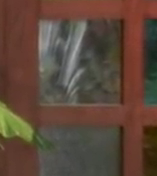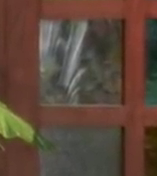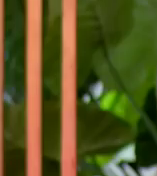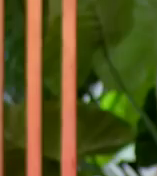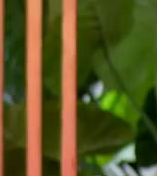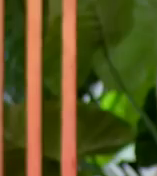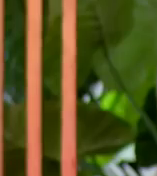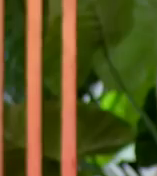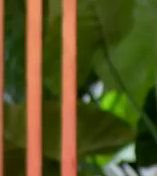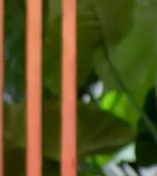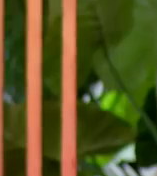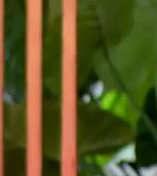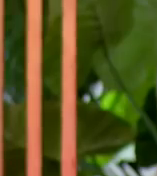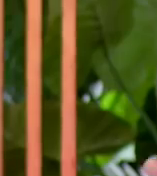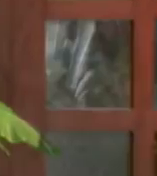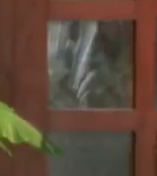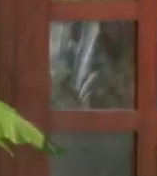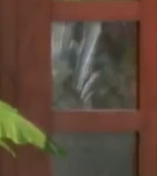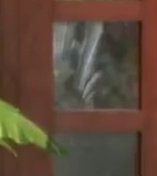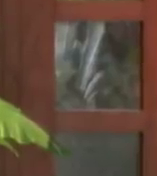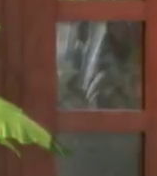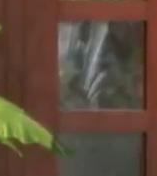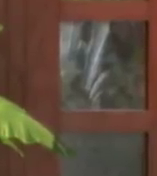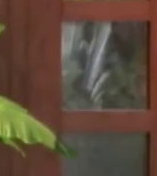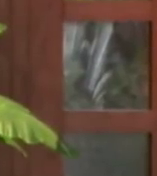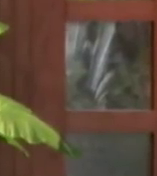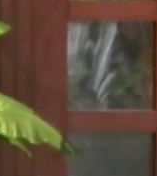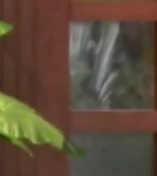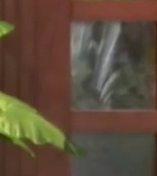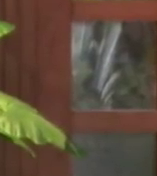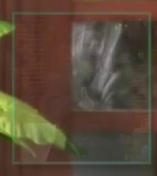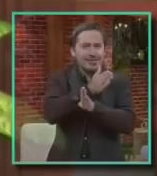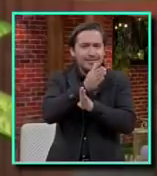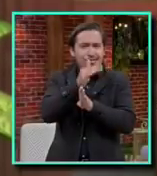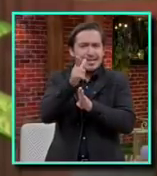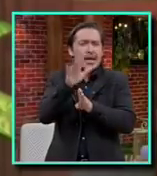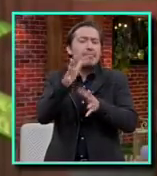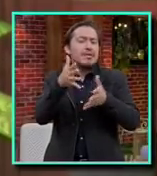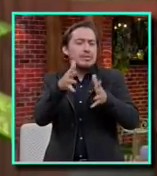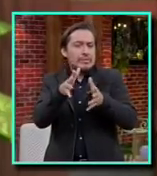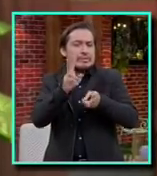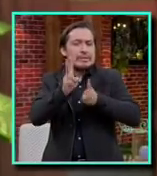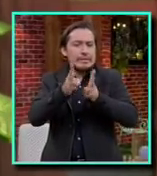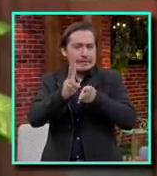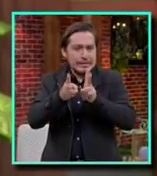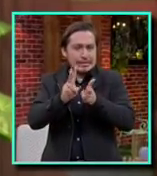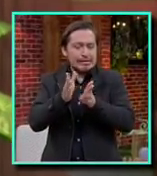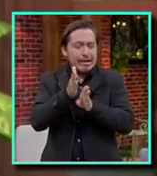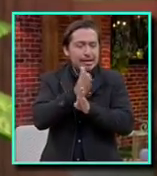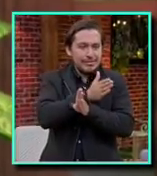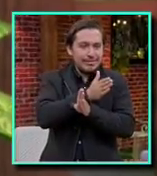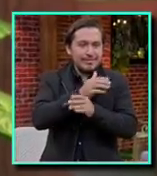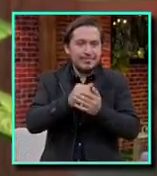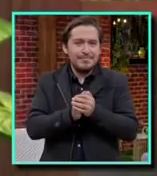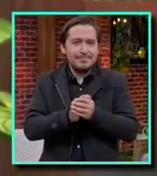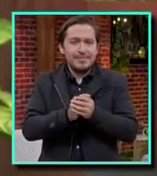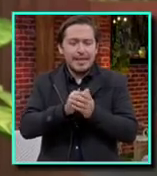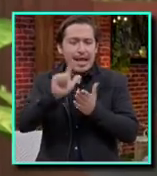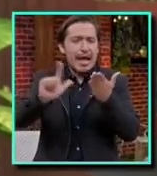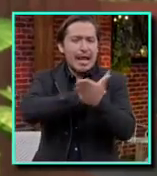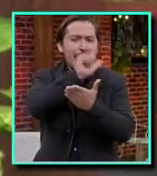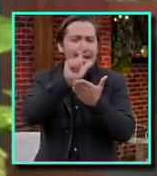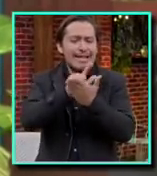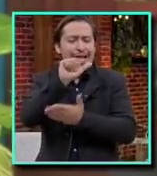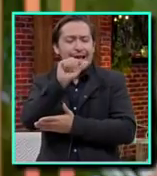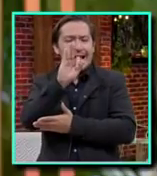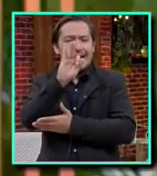en este momento. Y vamos a hablar de algo bien importante que ya previo a todo esto lo habíamos medio platicado fuera del aire. Hablemos de la ley de afinidad.